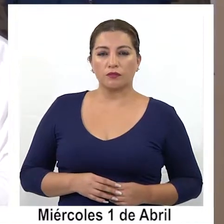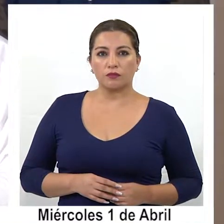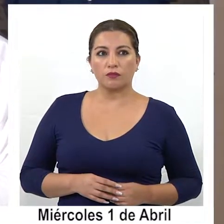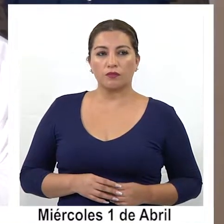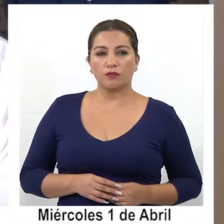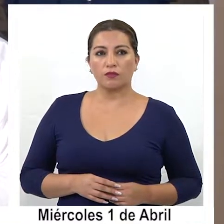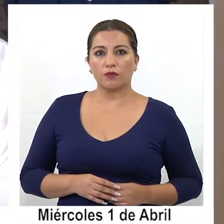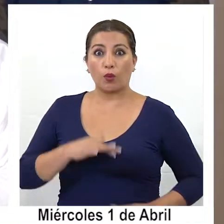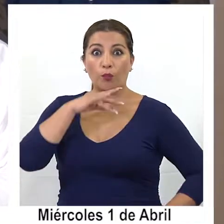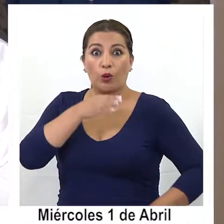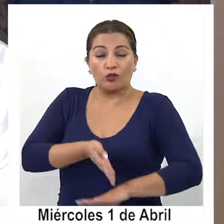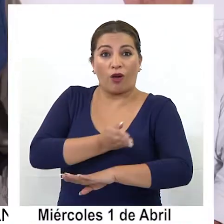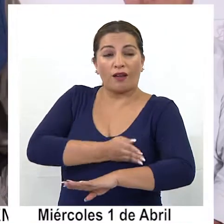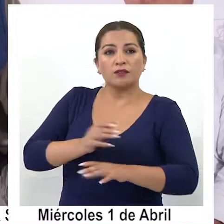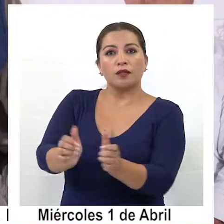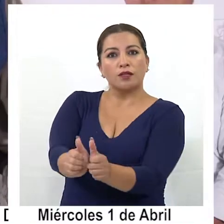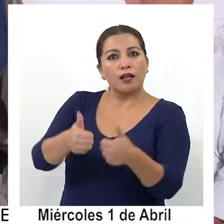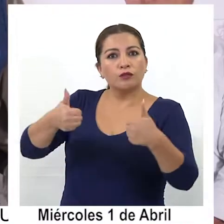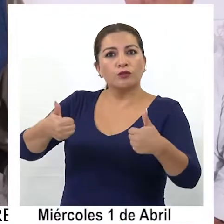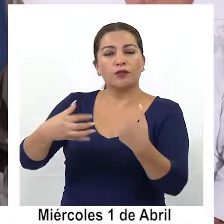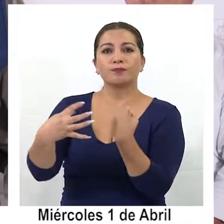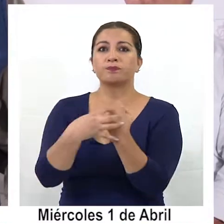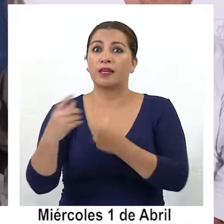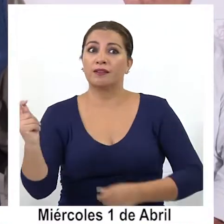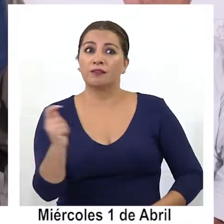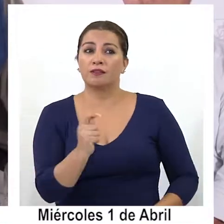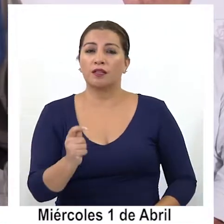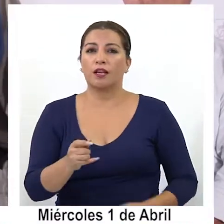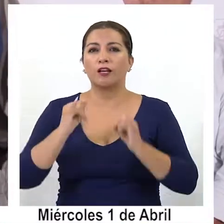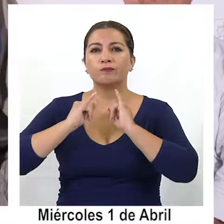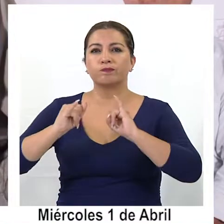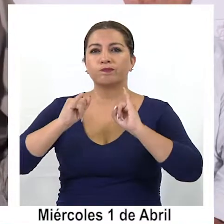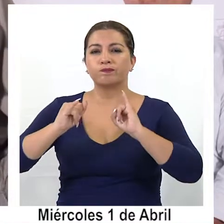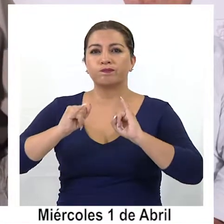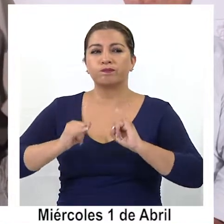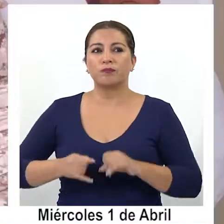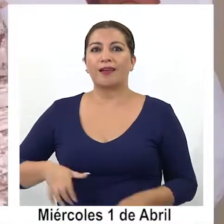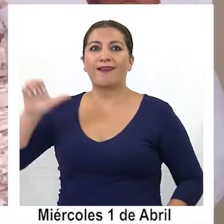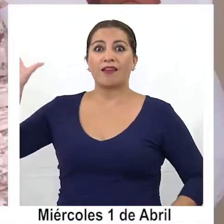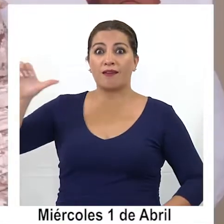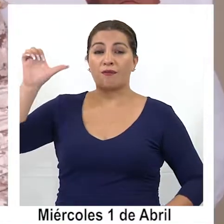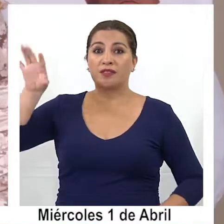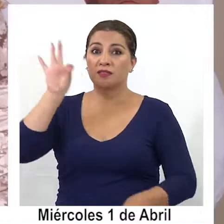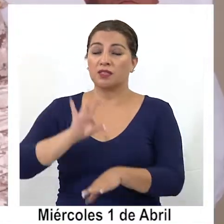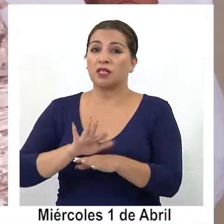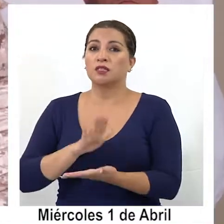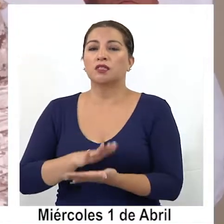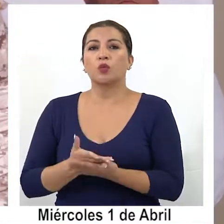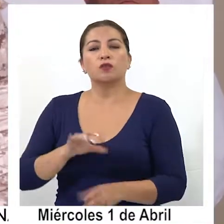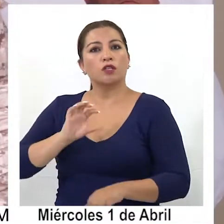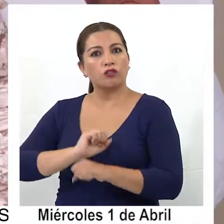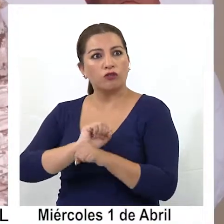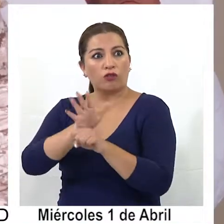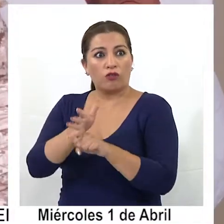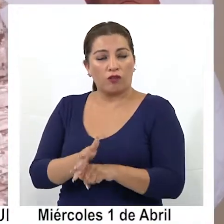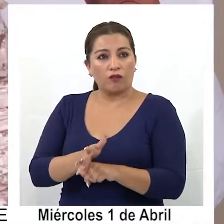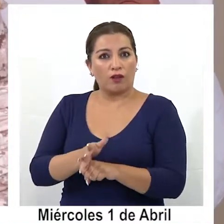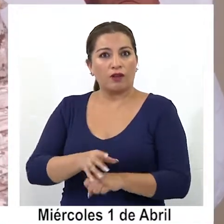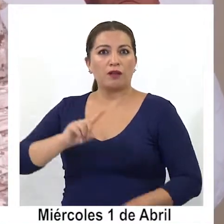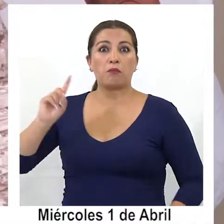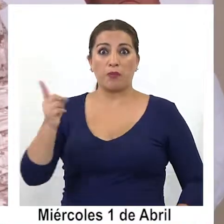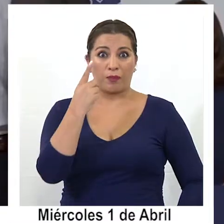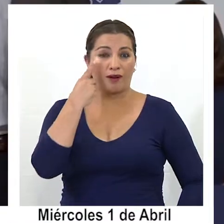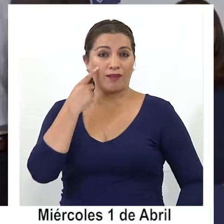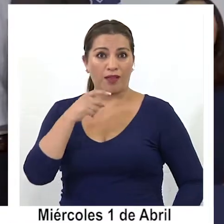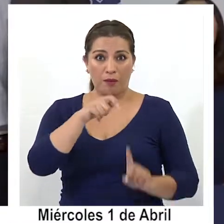Minutos antes que las autoridades de Tarapacá entregaran el balance de la emergencia sanitaria por el coronavirus de este primer